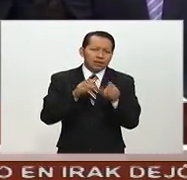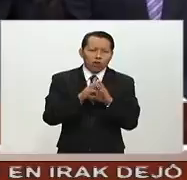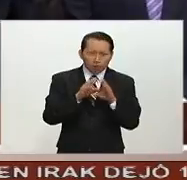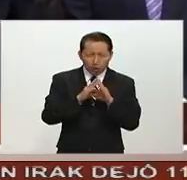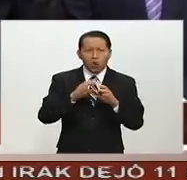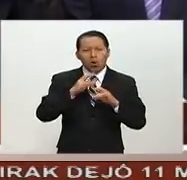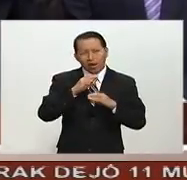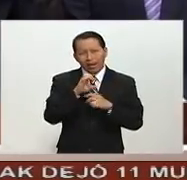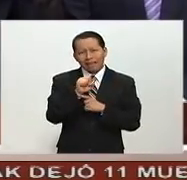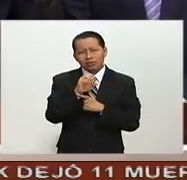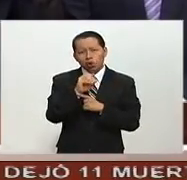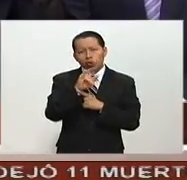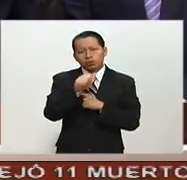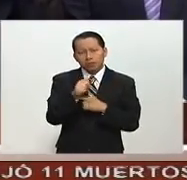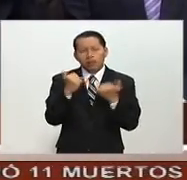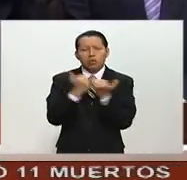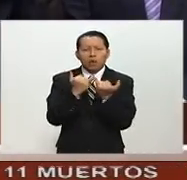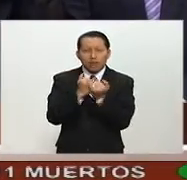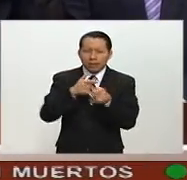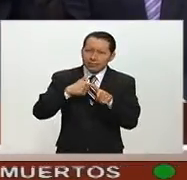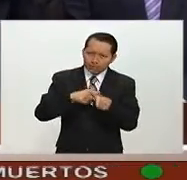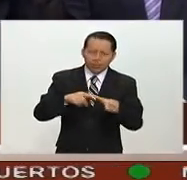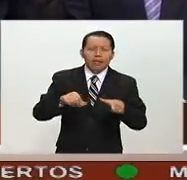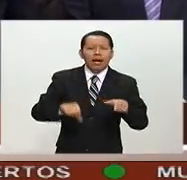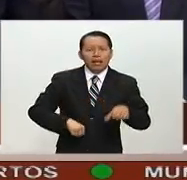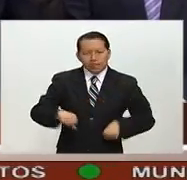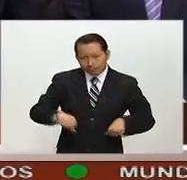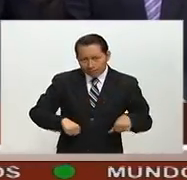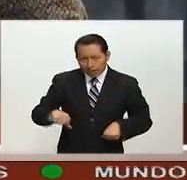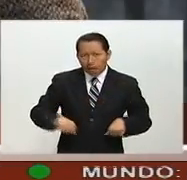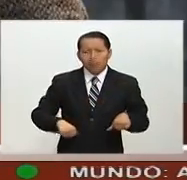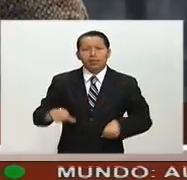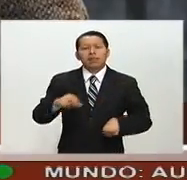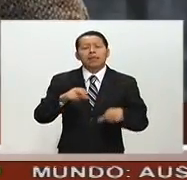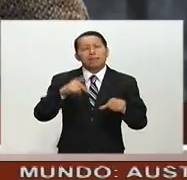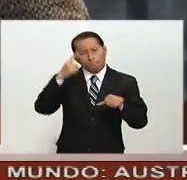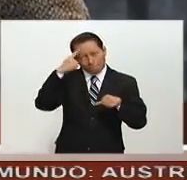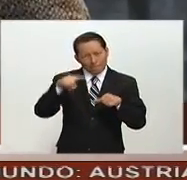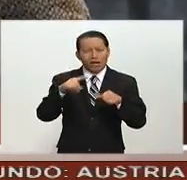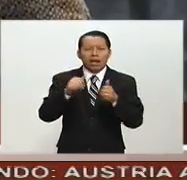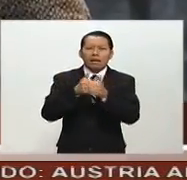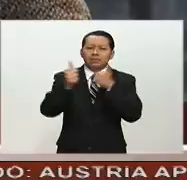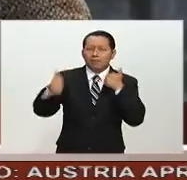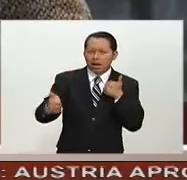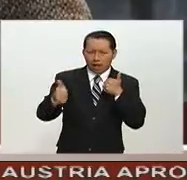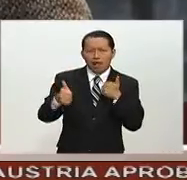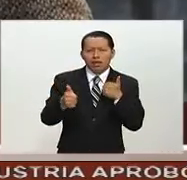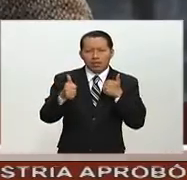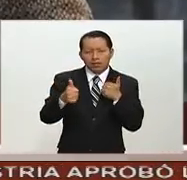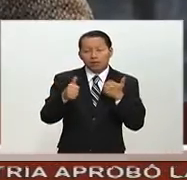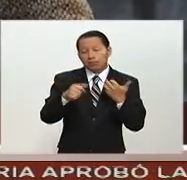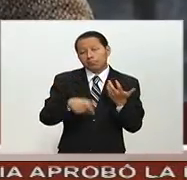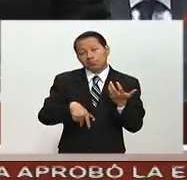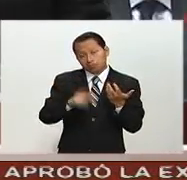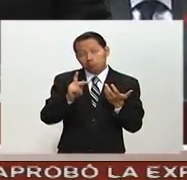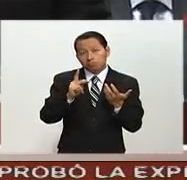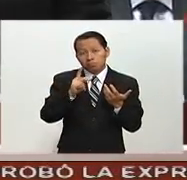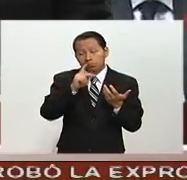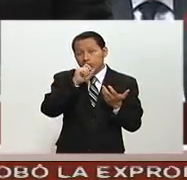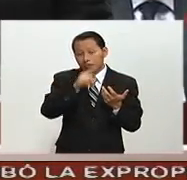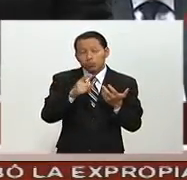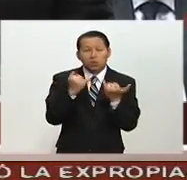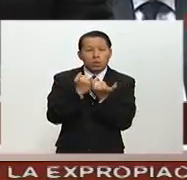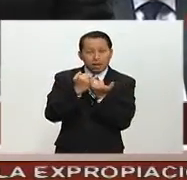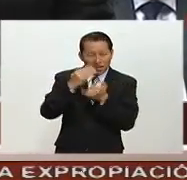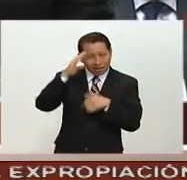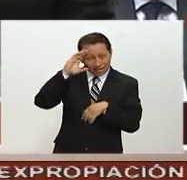Escocia, sigue el activismo separatista de menor perfil, pero muy consistente en Irlanda del